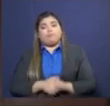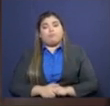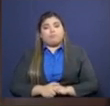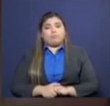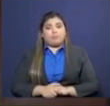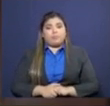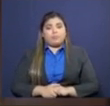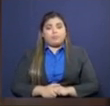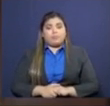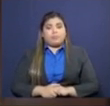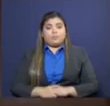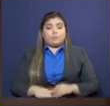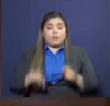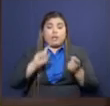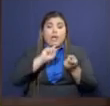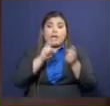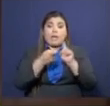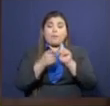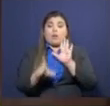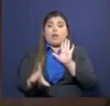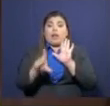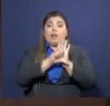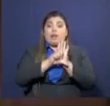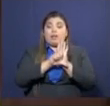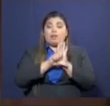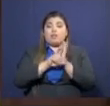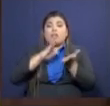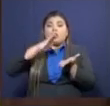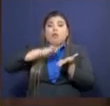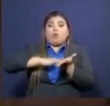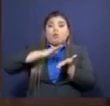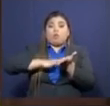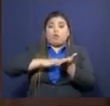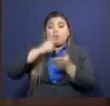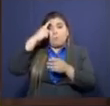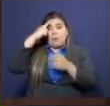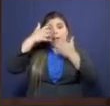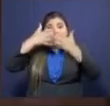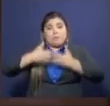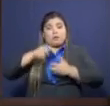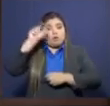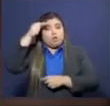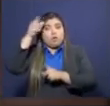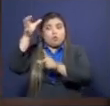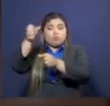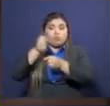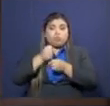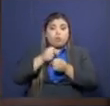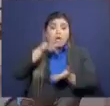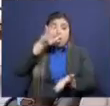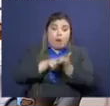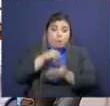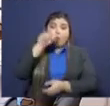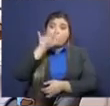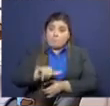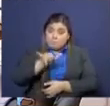La modificación a la Ley de Contrataciones Públicas, aprobadas en esta